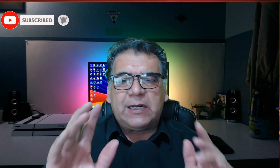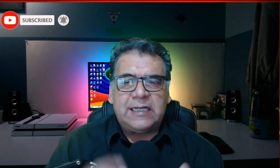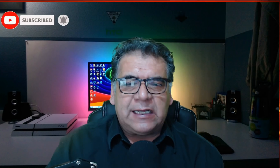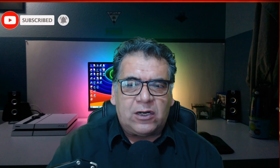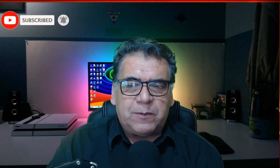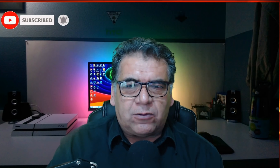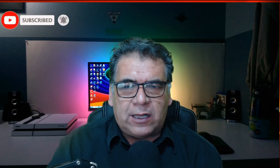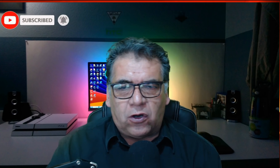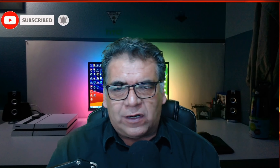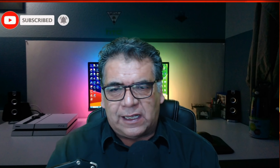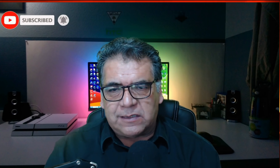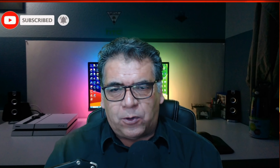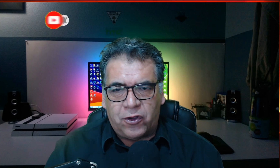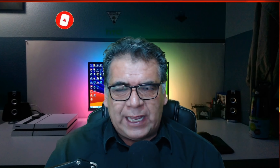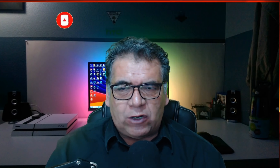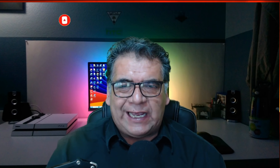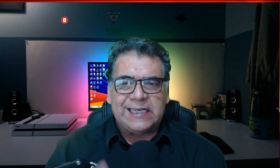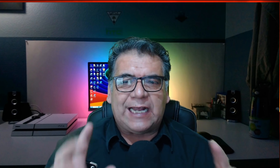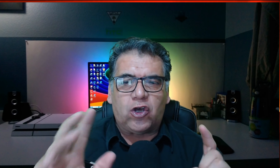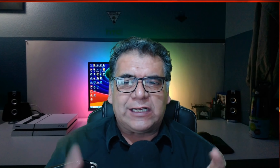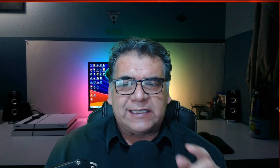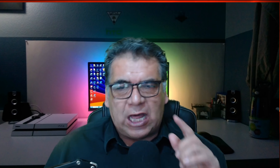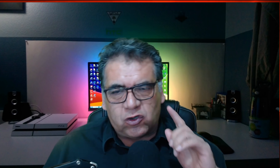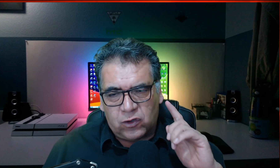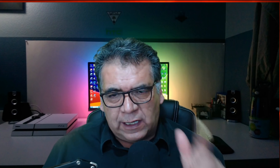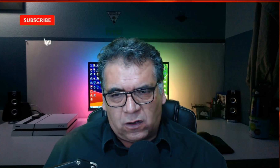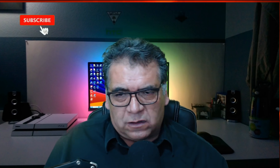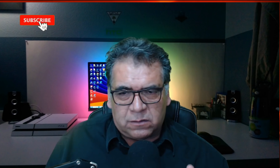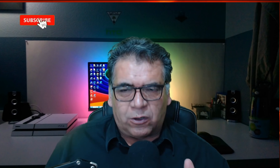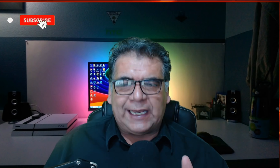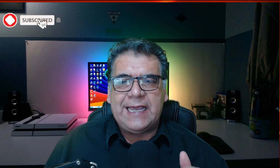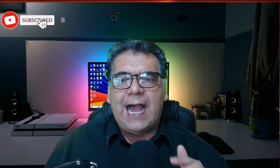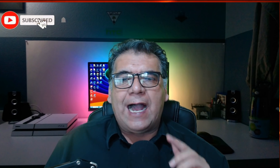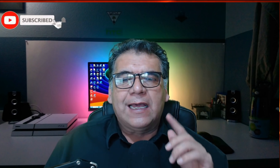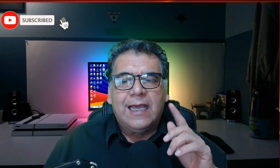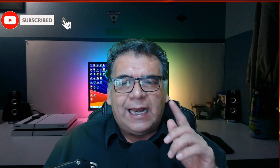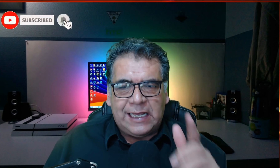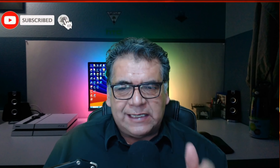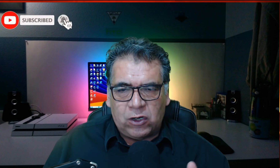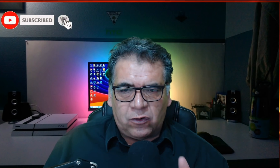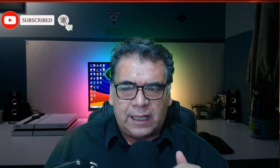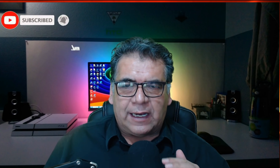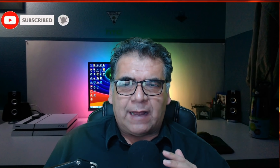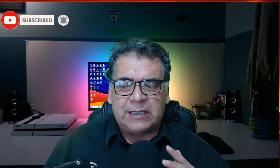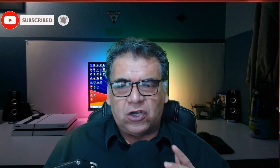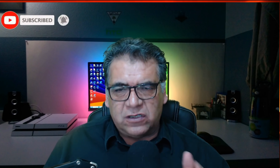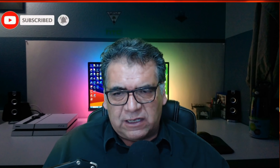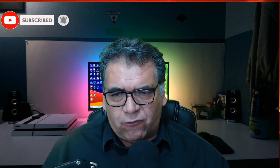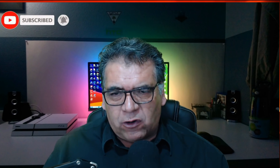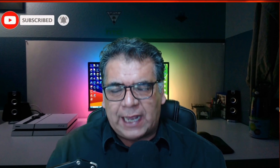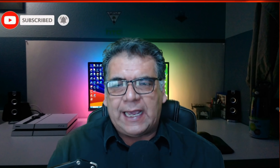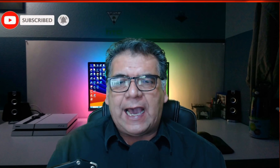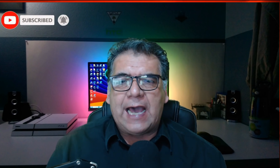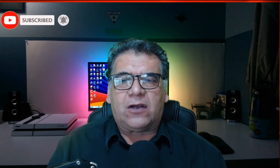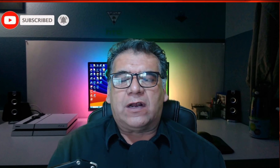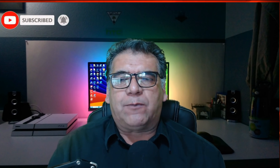el presidente López Obrador le responde a los legisladores de Estados Unidos porque ya le hicieron una reclamación, se fueron